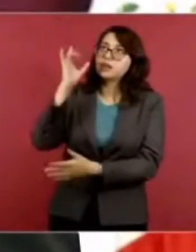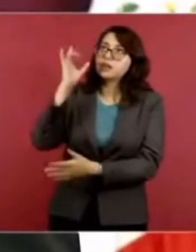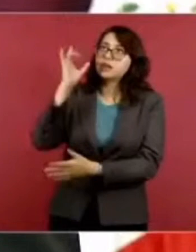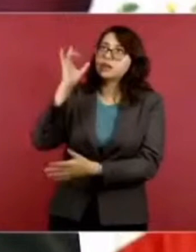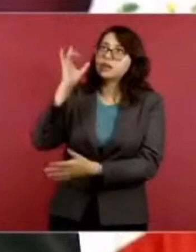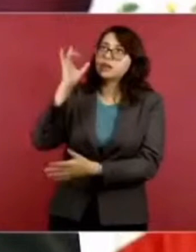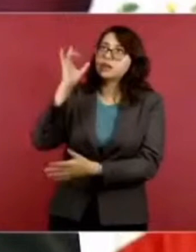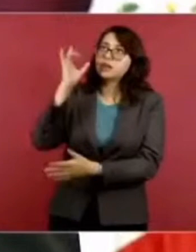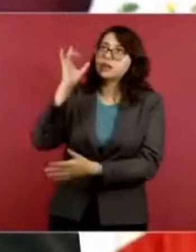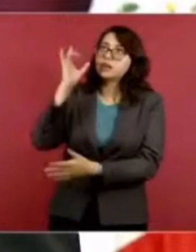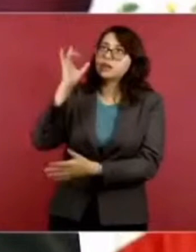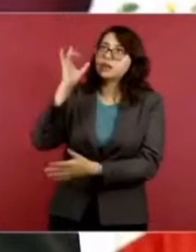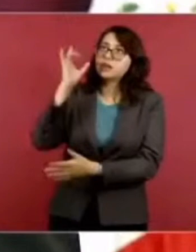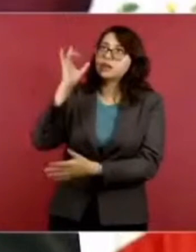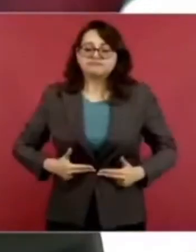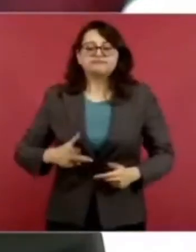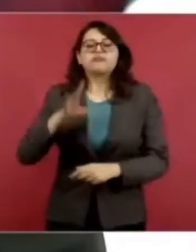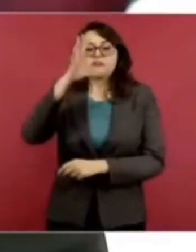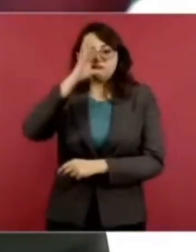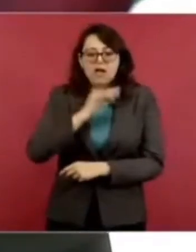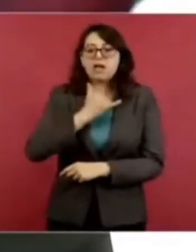Nosotros somos seres humanos.